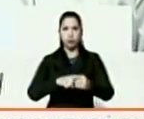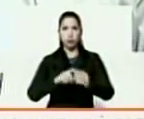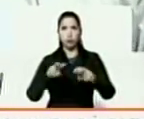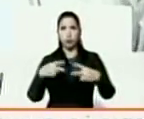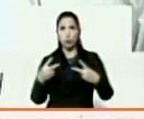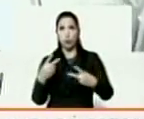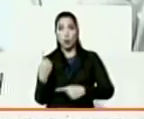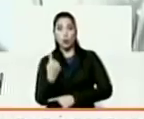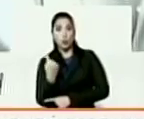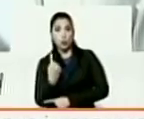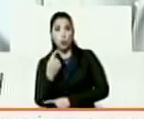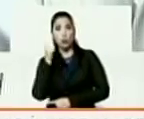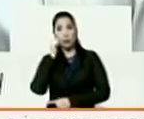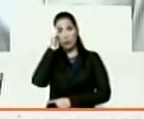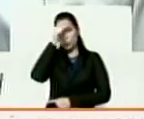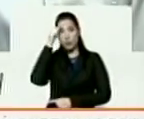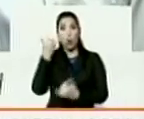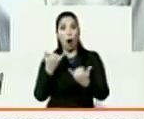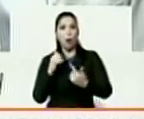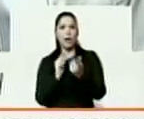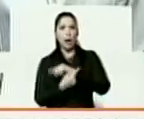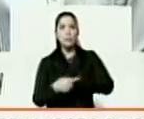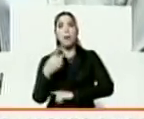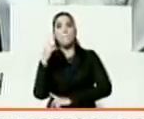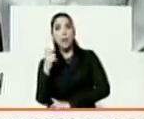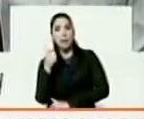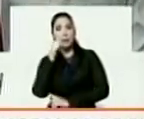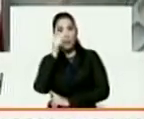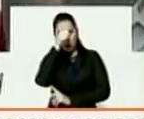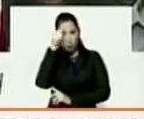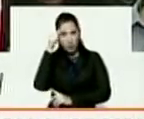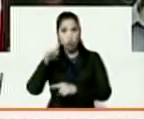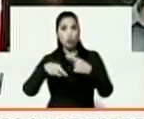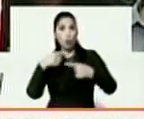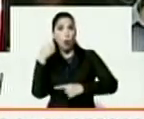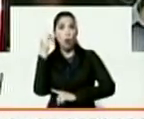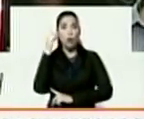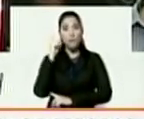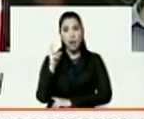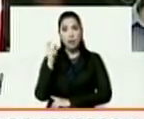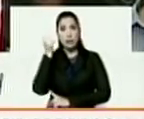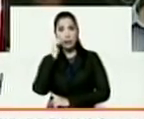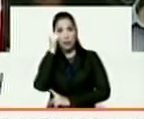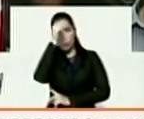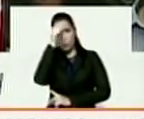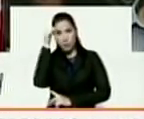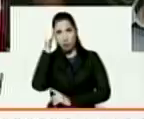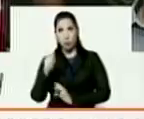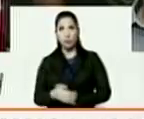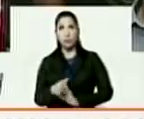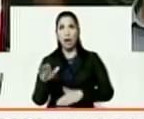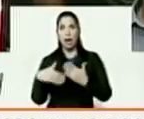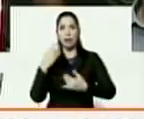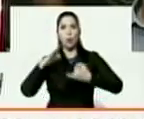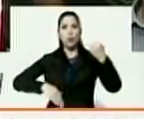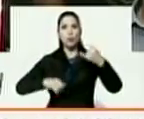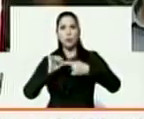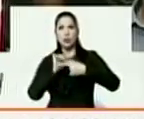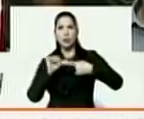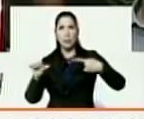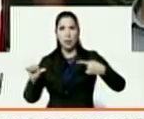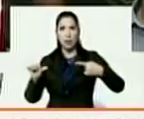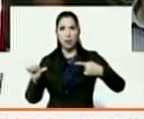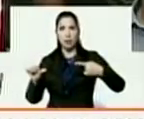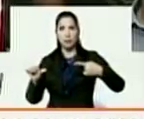sábado y domingo pero ahora tenemos viernes sábado y domingo todos los viernes todos los sábados y todos los domingos hasta la última semana hasta el último